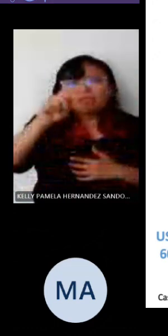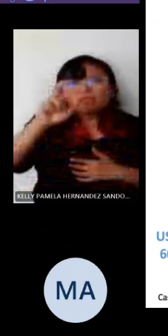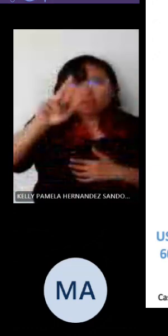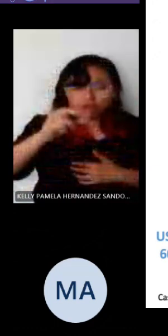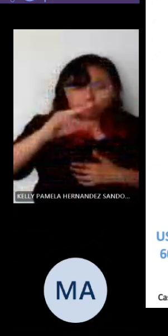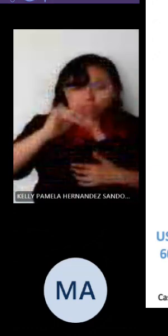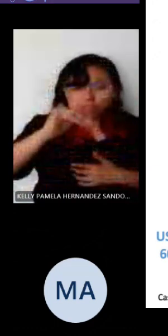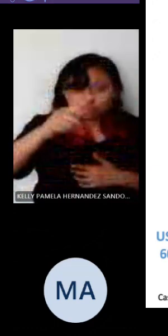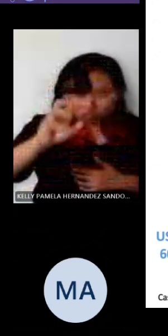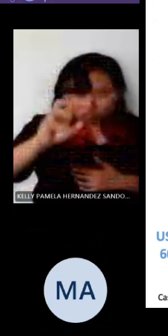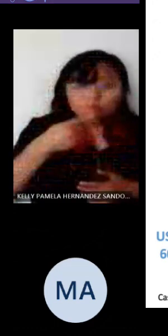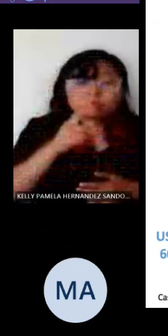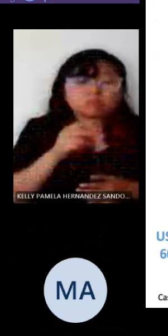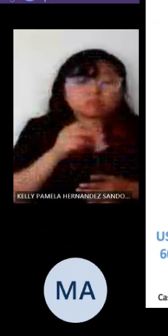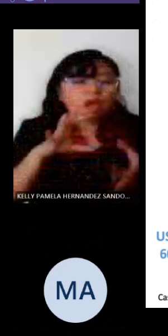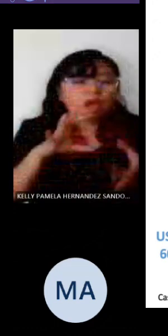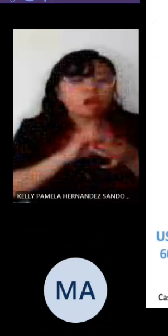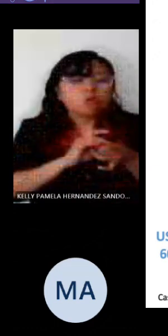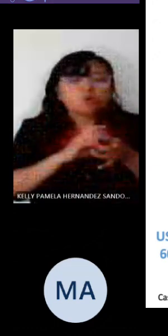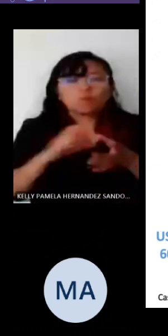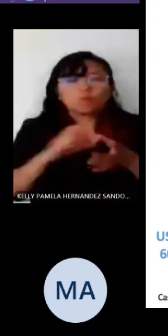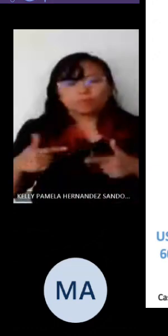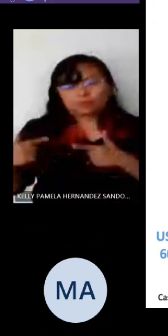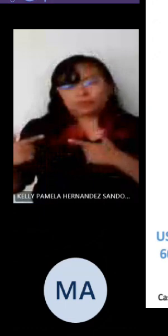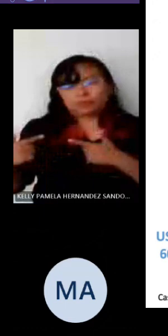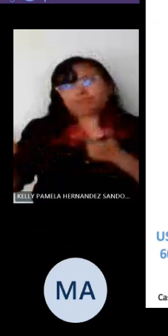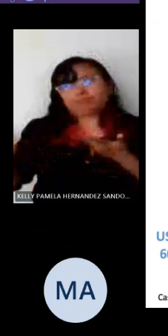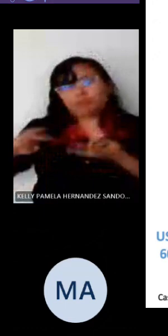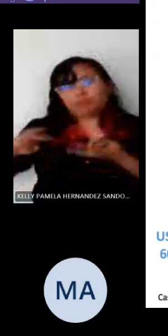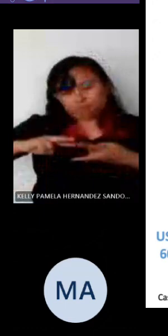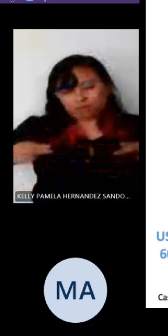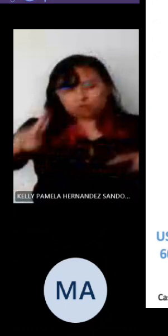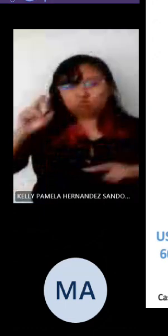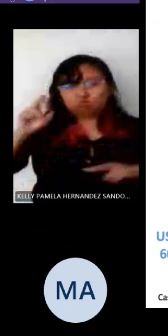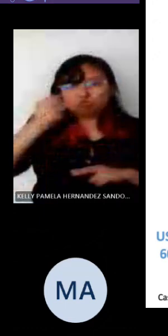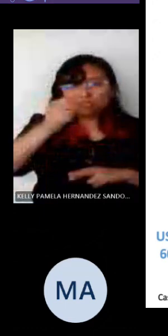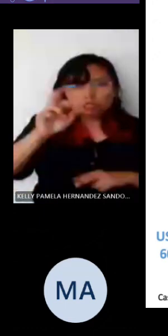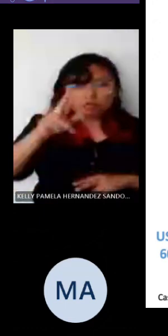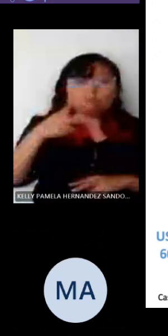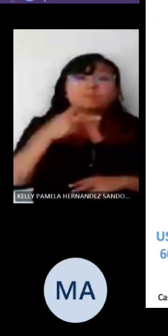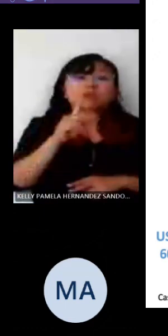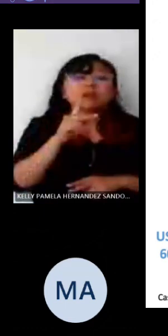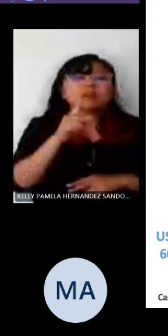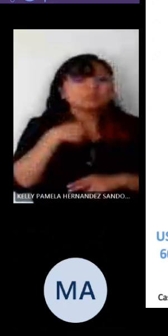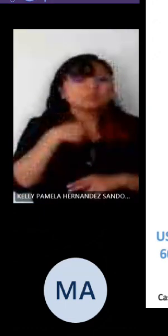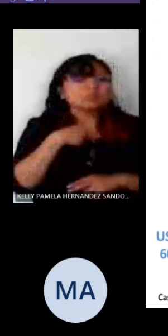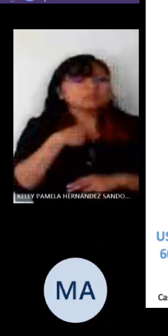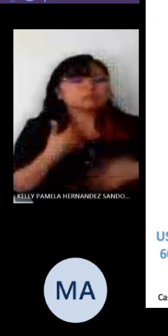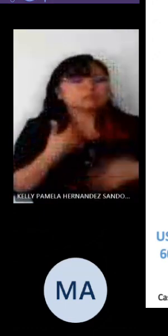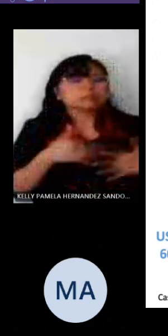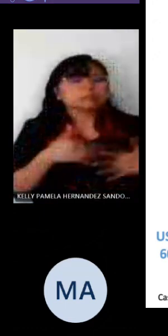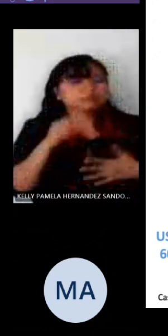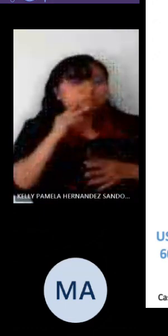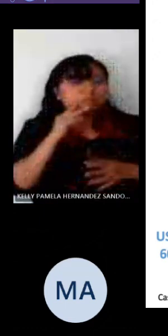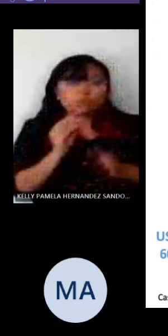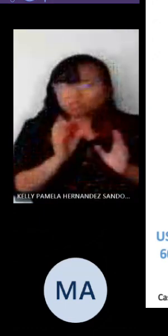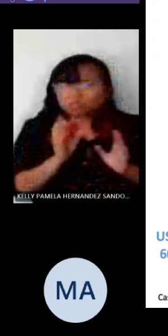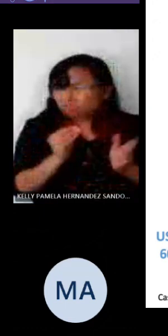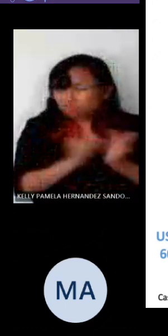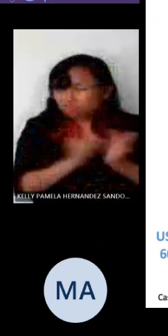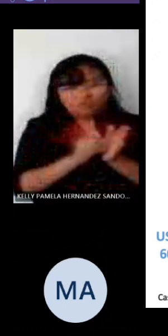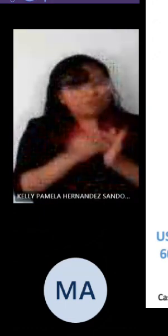de Usher y entonces pueden presentar manifestaciones. Entonces, la verdad es que puedo decir que no está todo escrito en Usher,